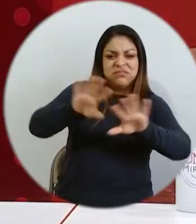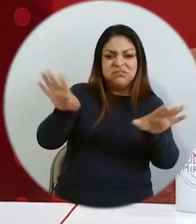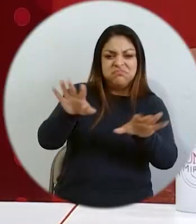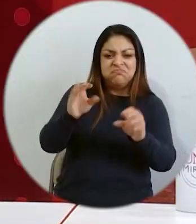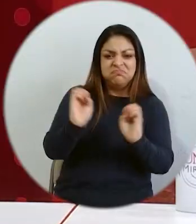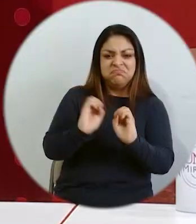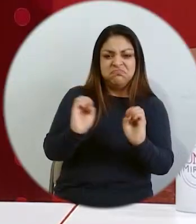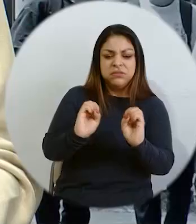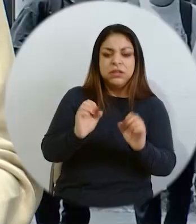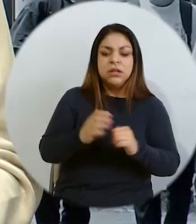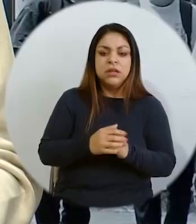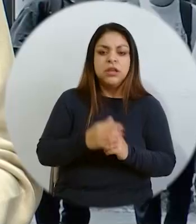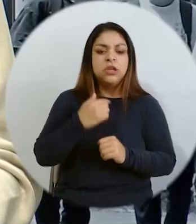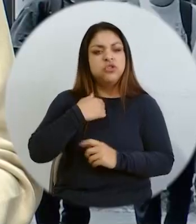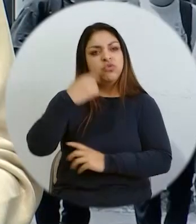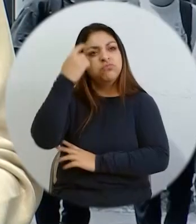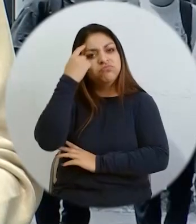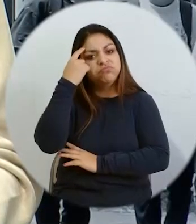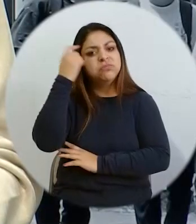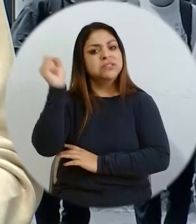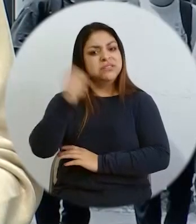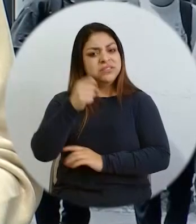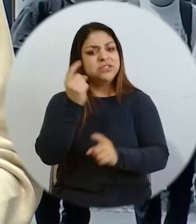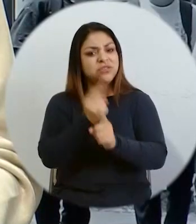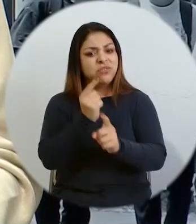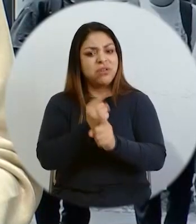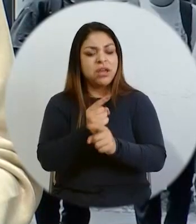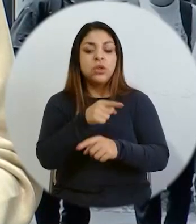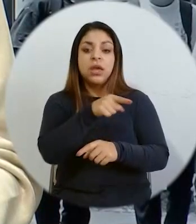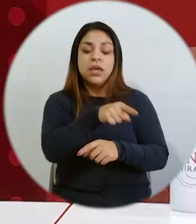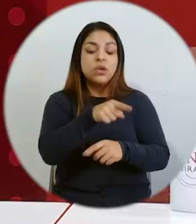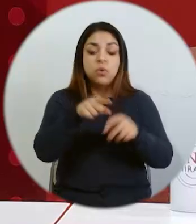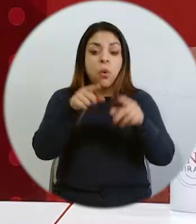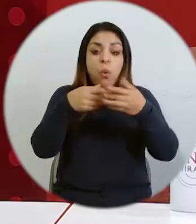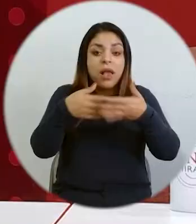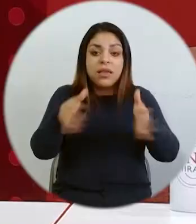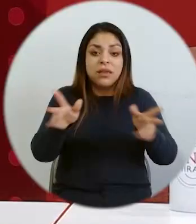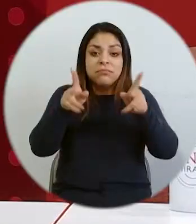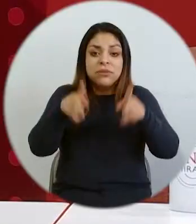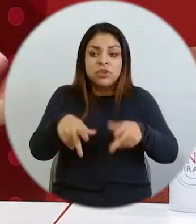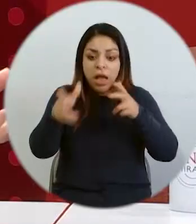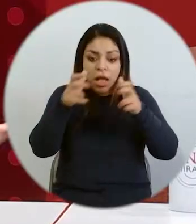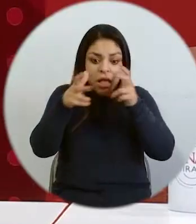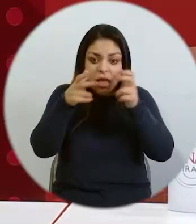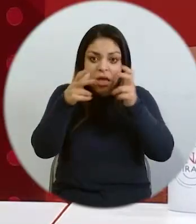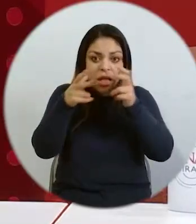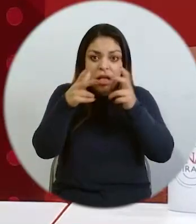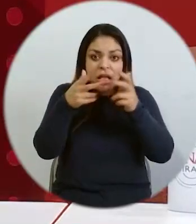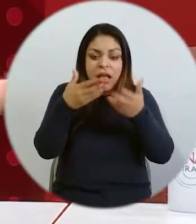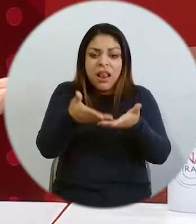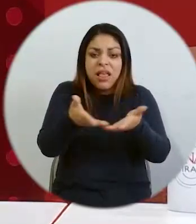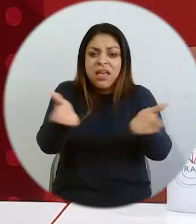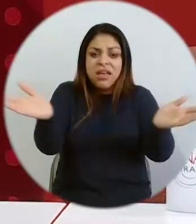¿verdad? Y yo me quedé pensando en eso, y pues sí, y es algo que consume cualquier